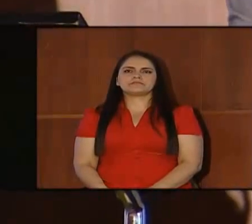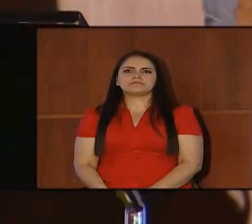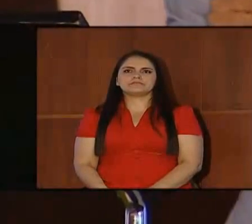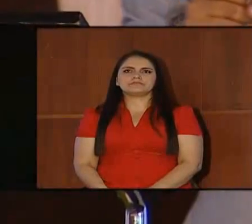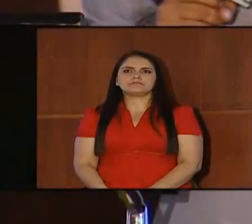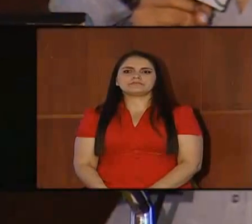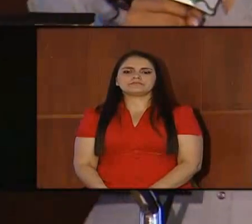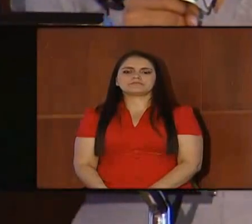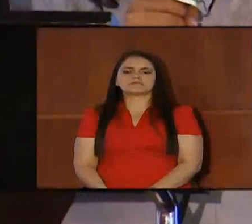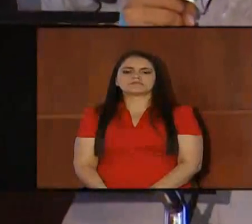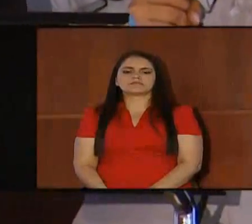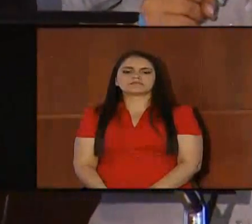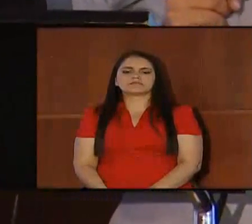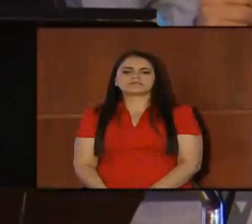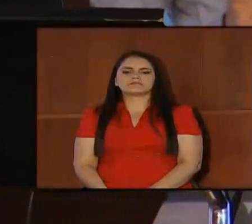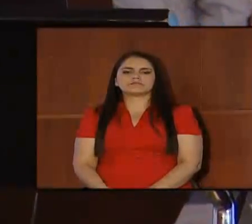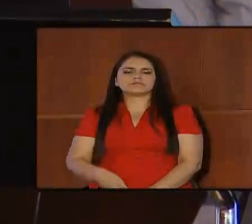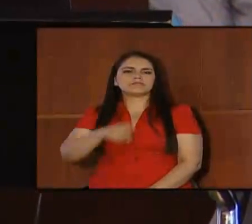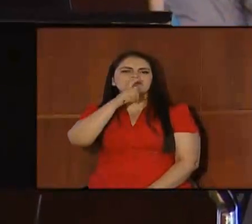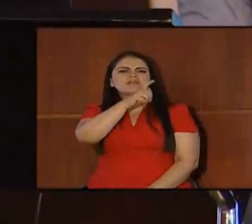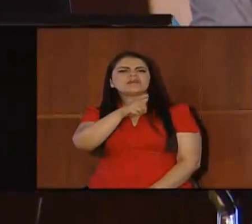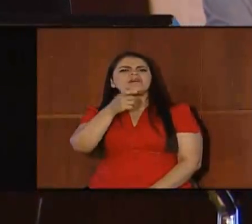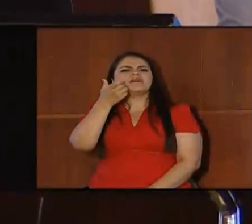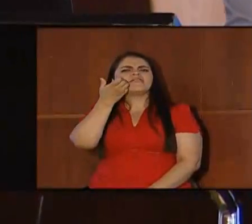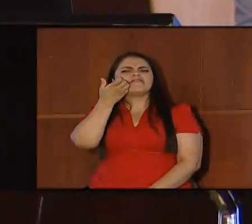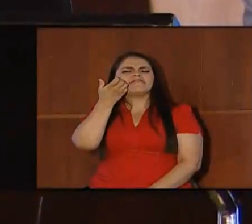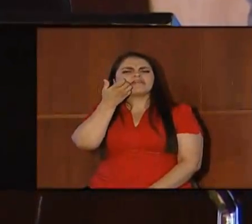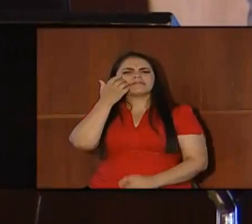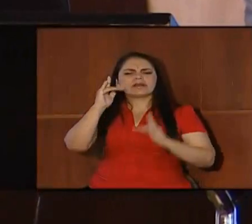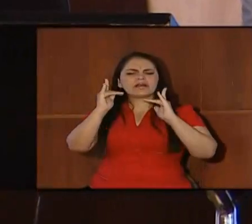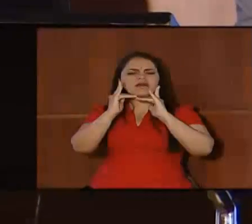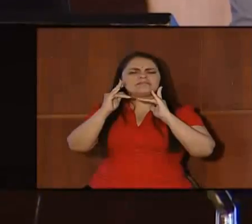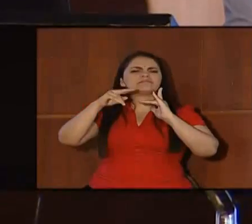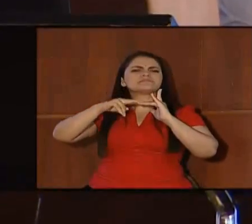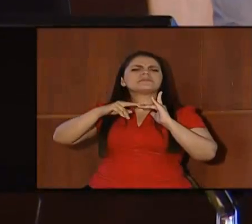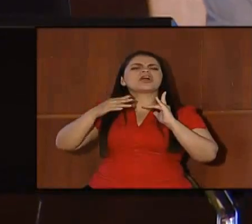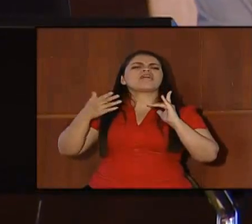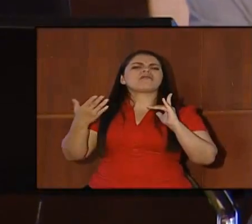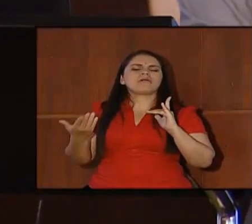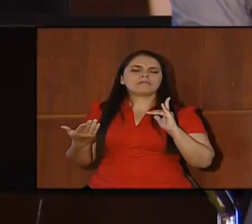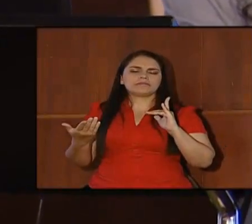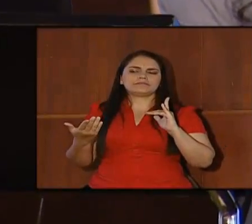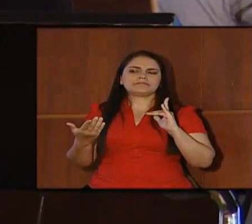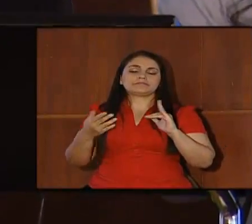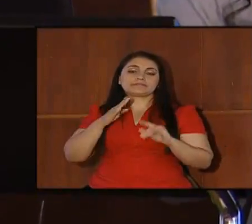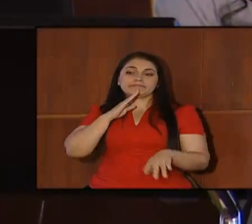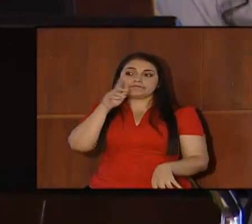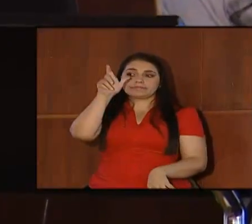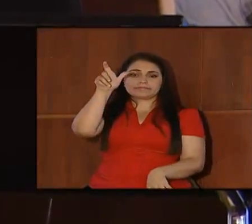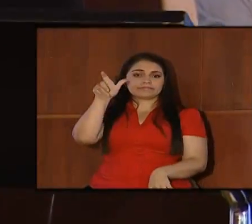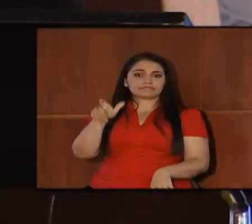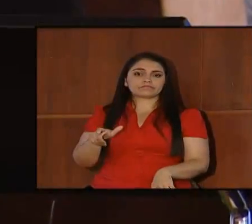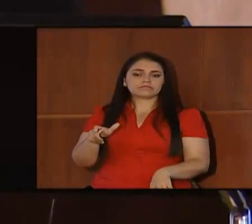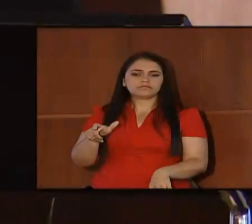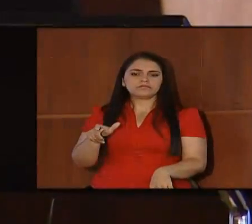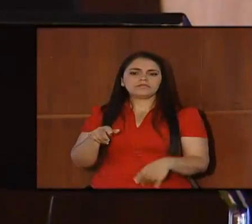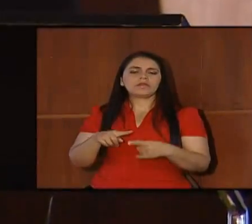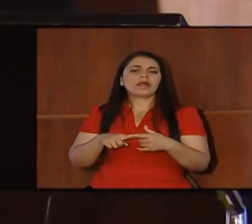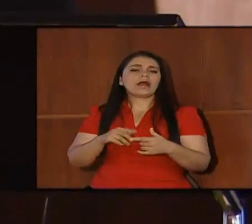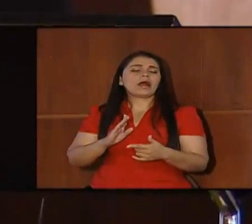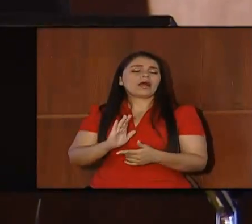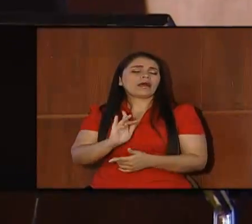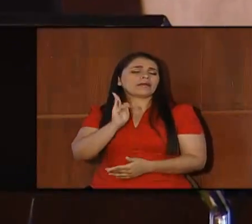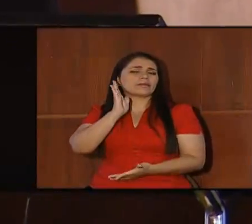¿Quién es un paciente postrado en cama? Un paciente postrado en cama es una persona que por